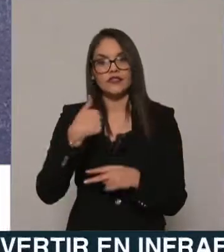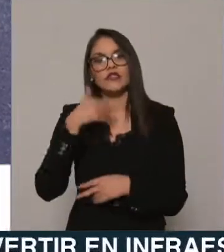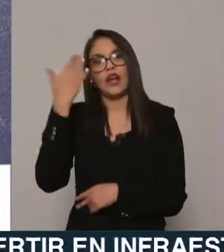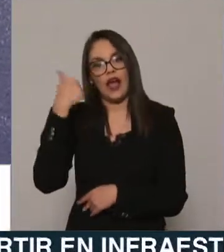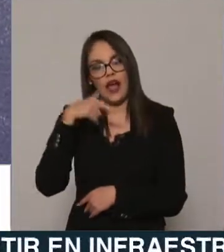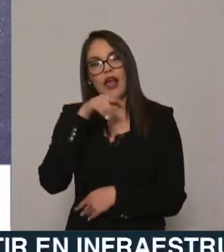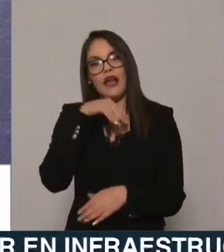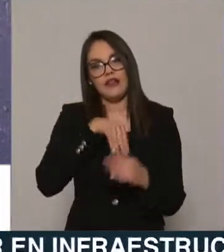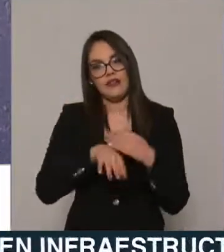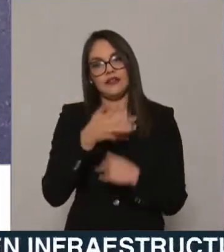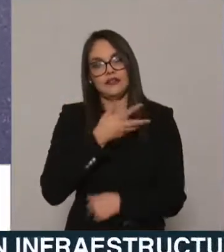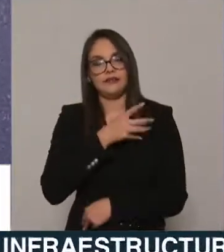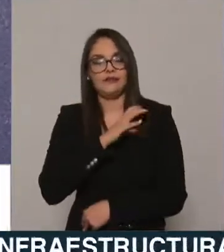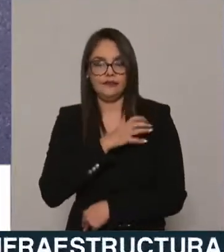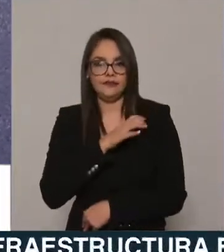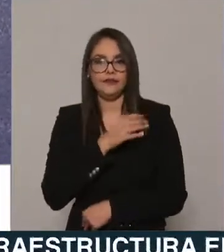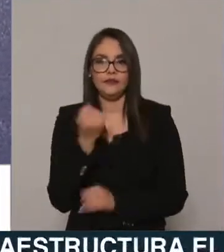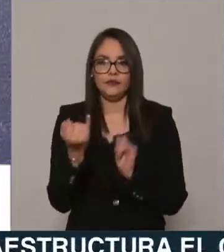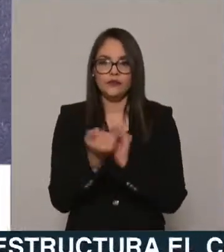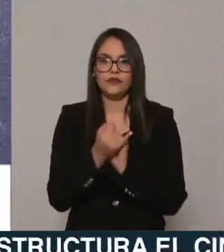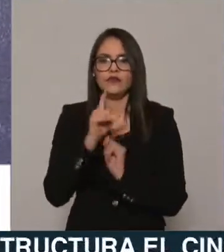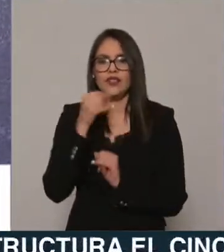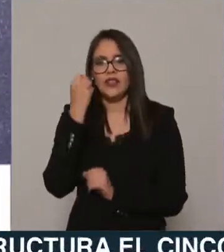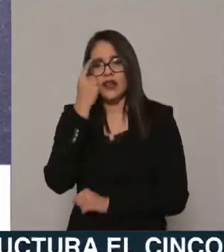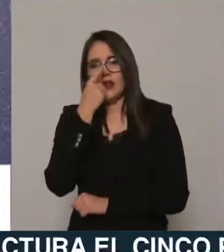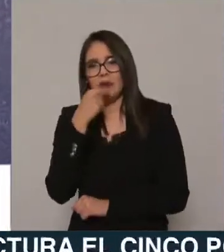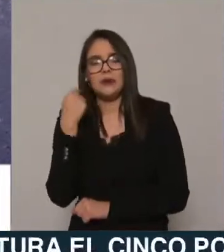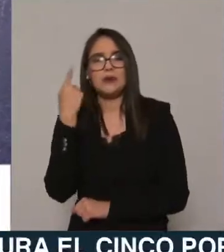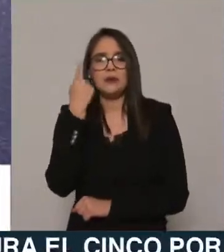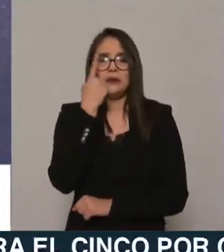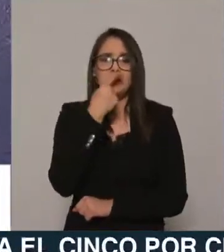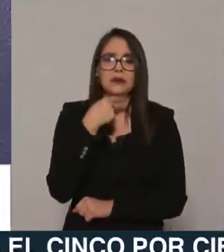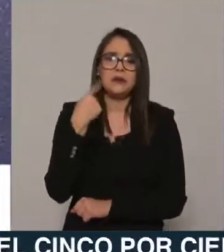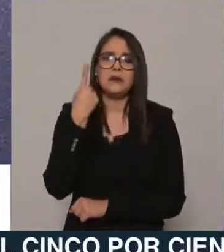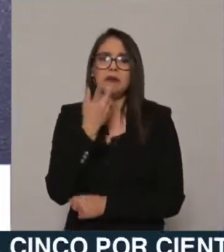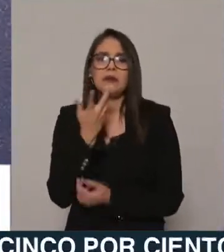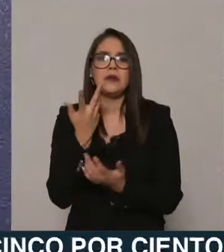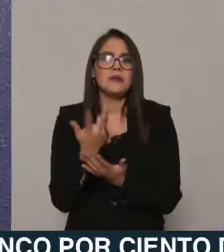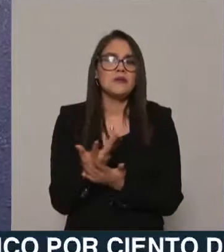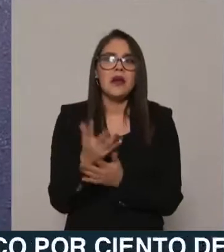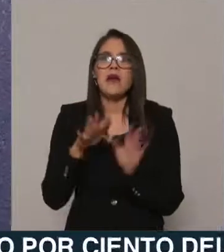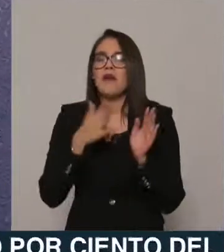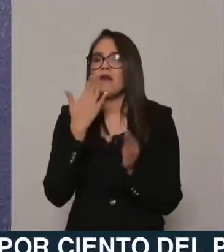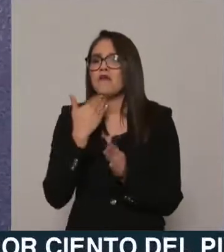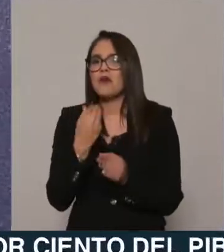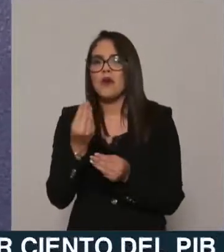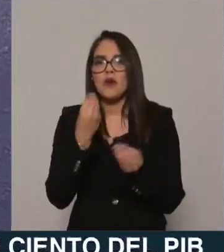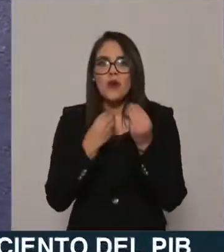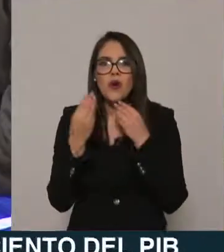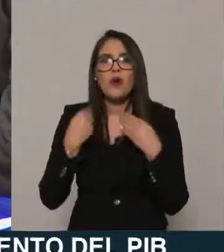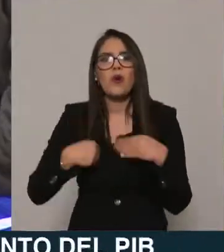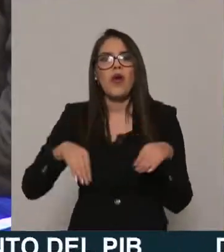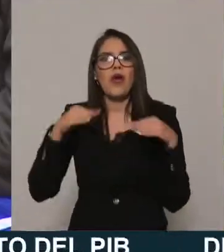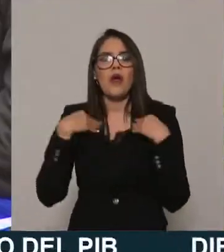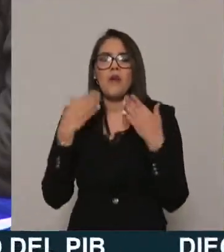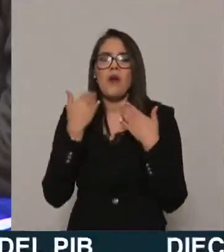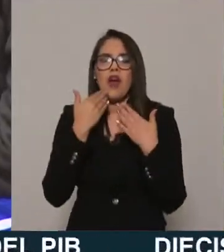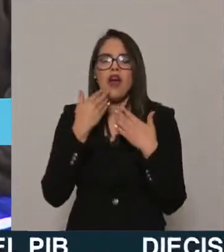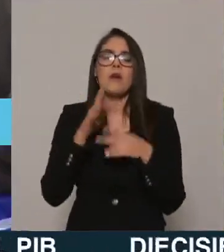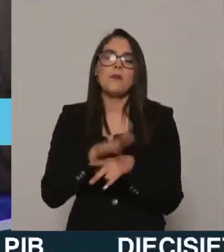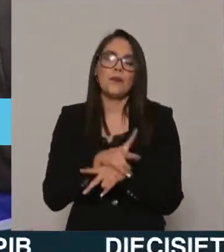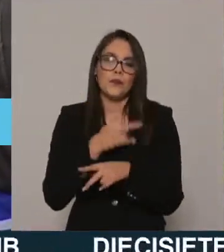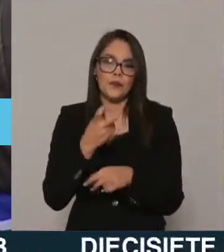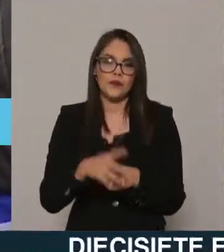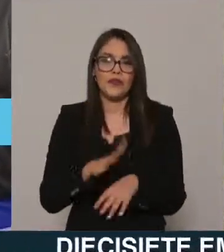ahí, y pasan las horas y luego no tienes ya ni qué comer, ni qué taparte. Ellos